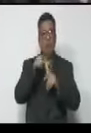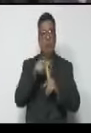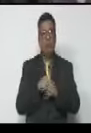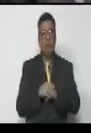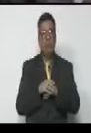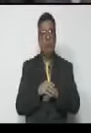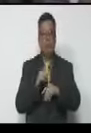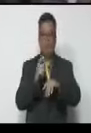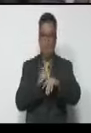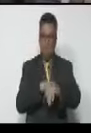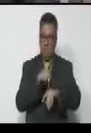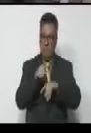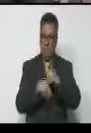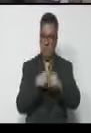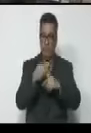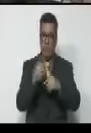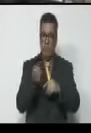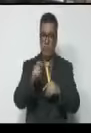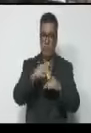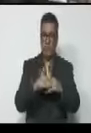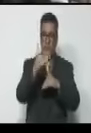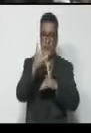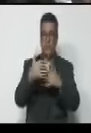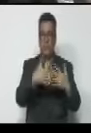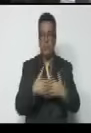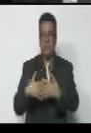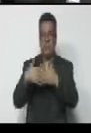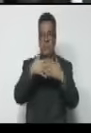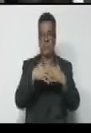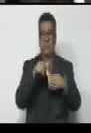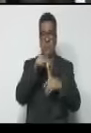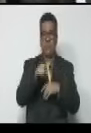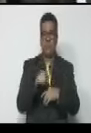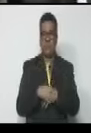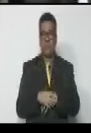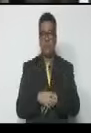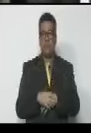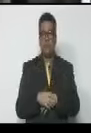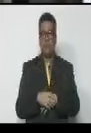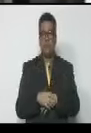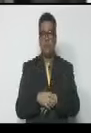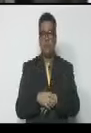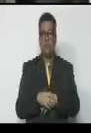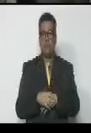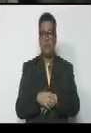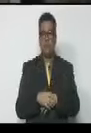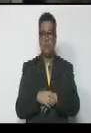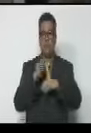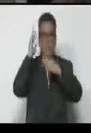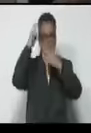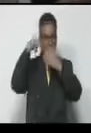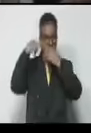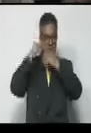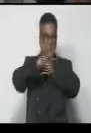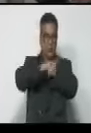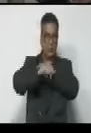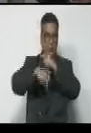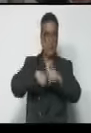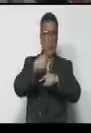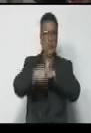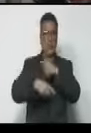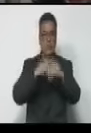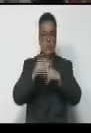el carácter supremacista de los Estados Unidos de América. Que el secuestro, robo y